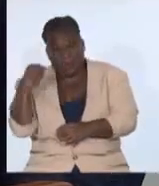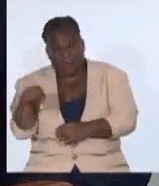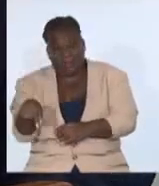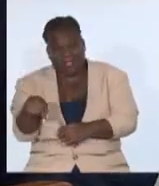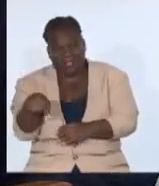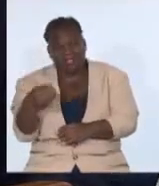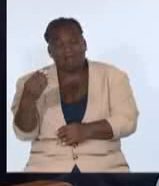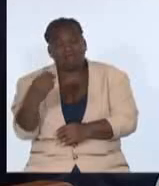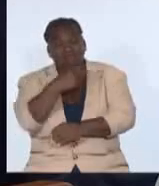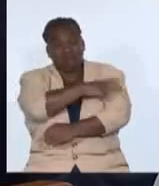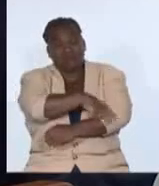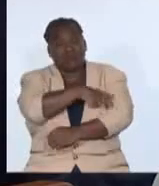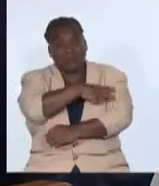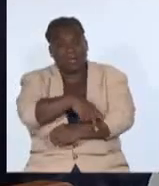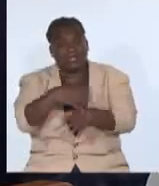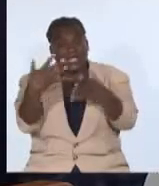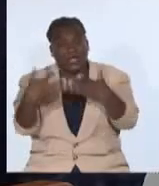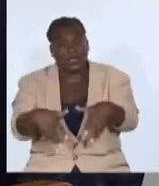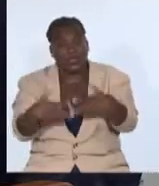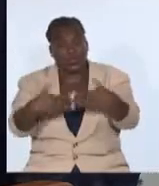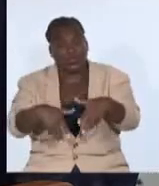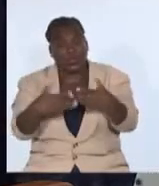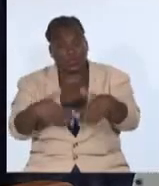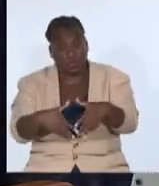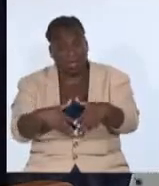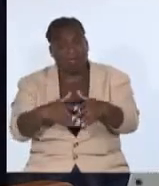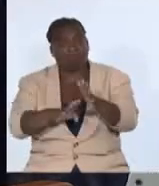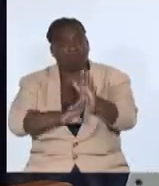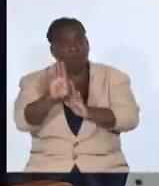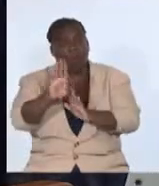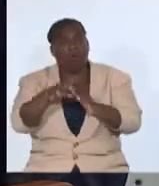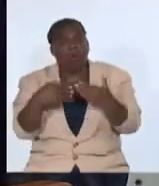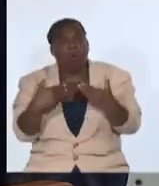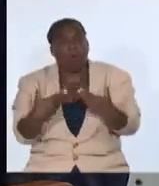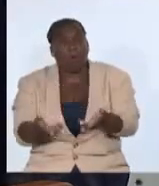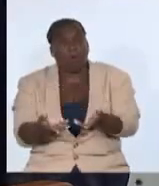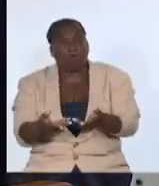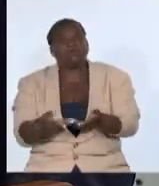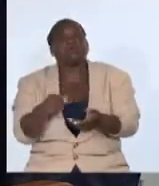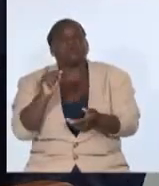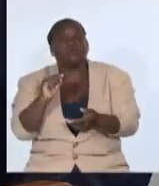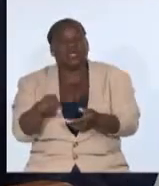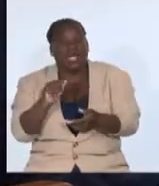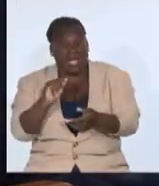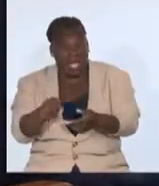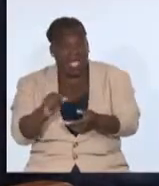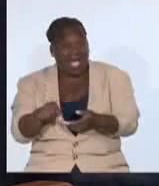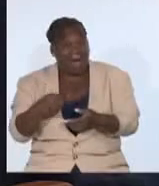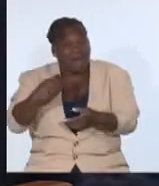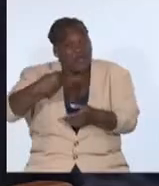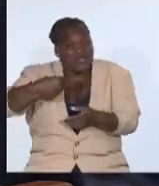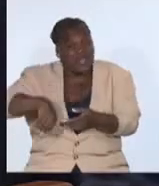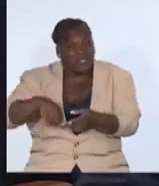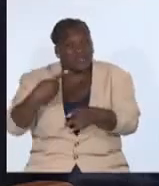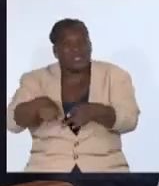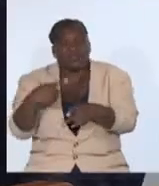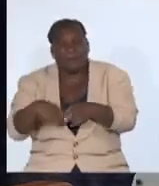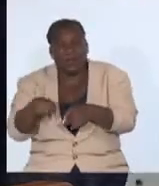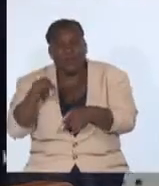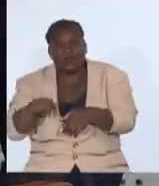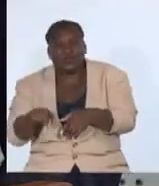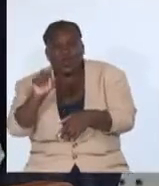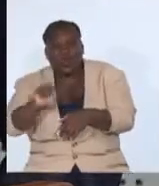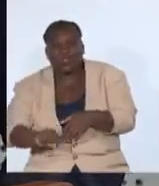muchos países industrializados se desarrollaron precisamente pirateando productos y tecnología fuera de sus fronteras